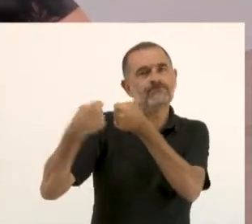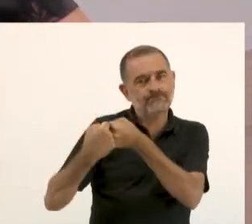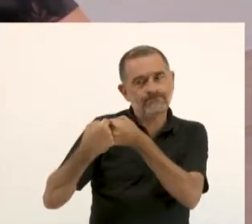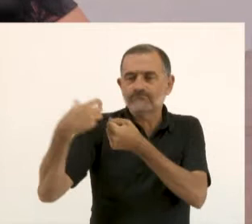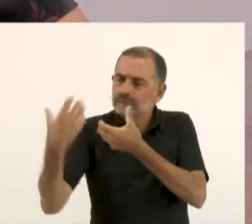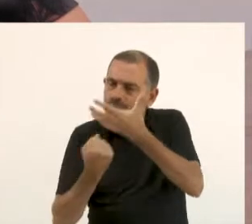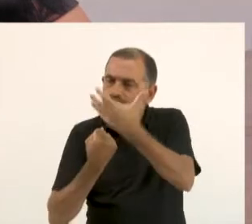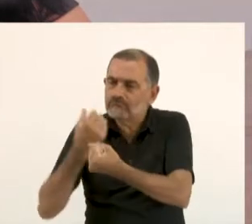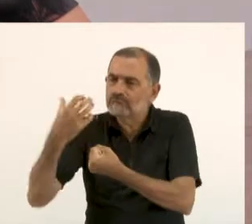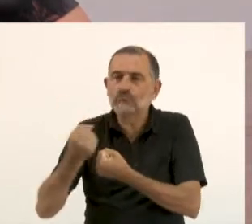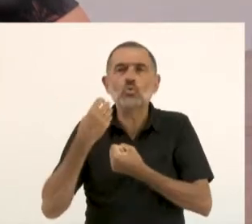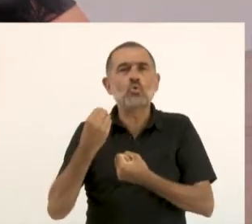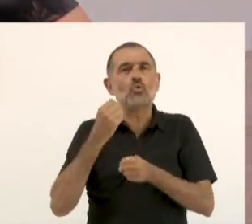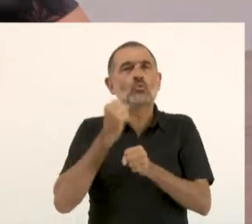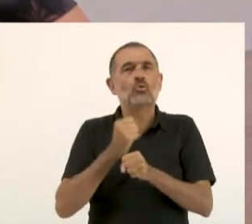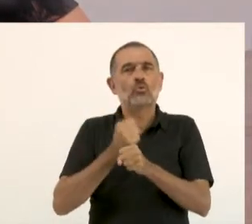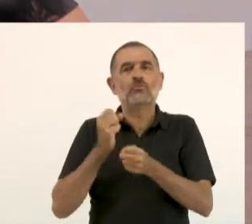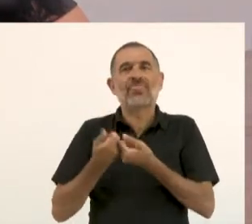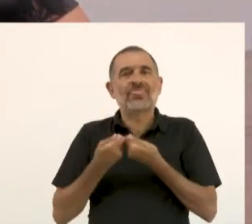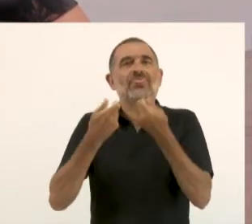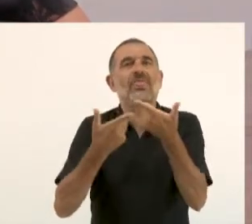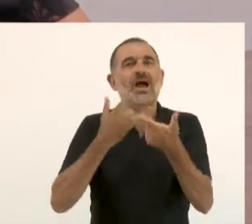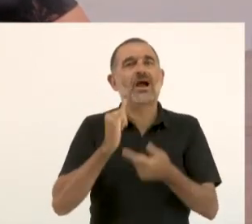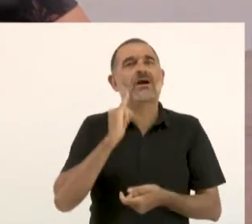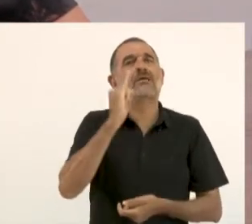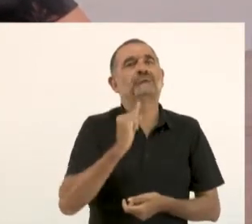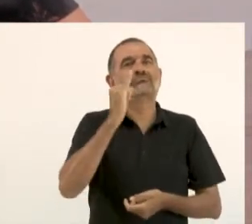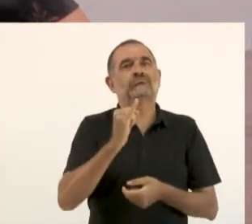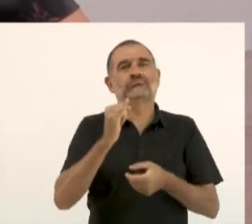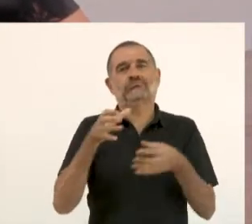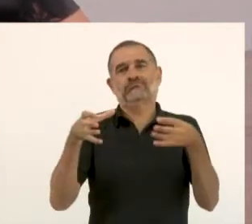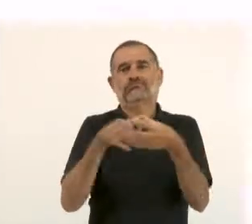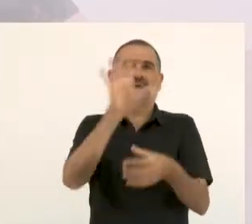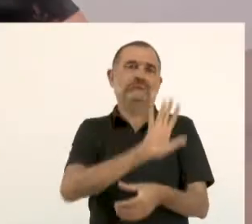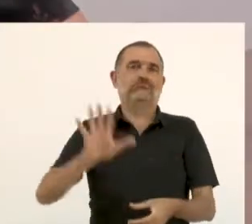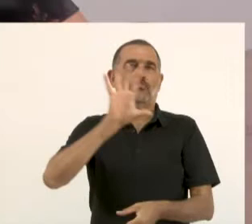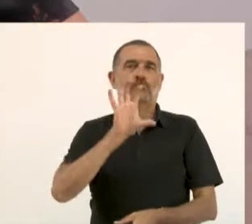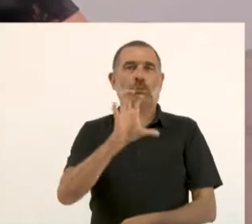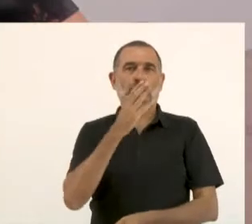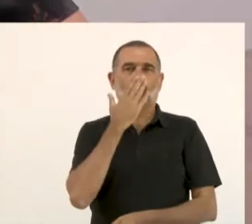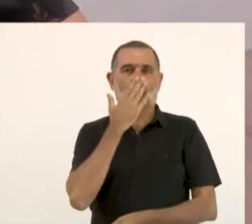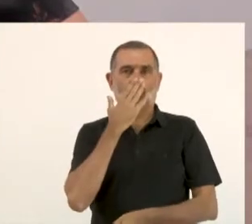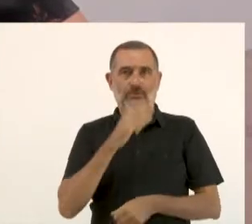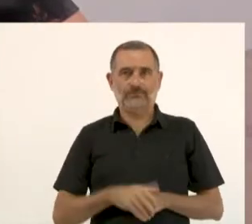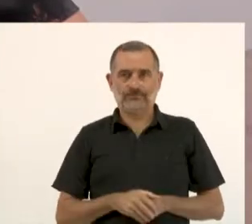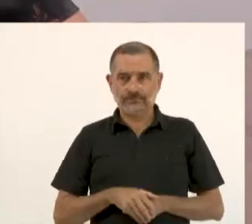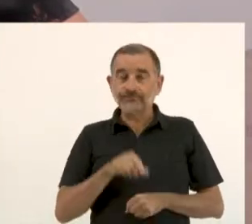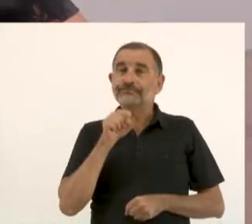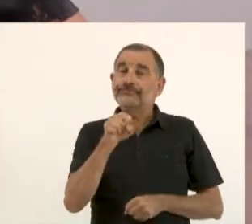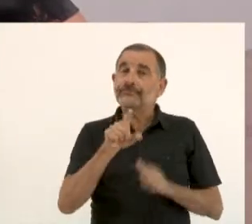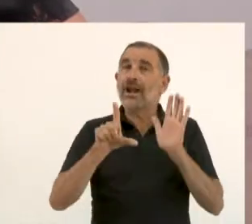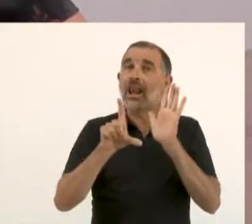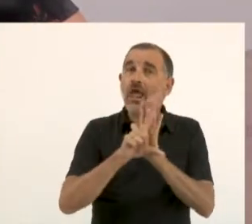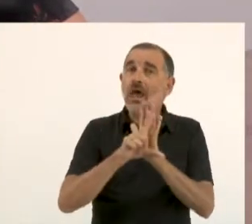la historia de la provincia de Córdoba y de sus pueblos. Junto con la ley de creación del